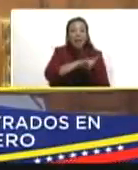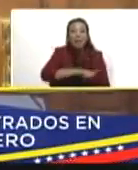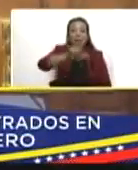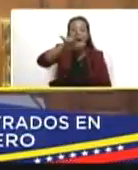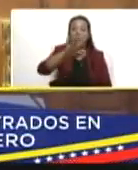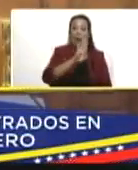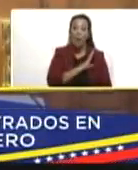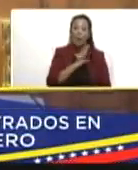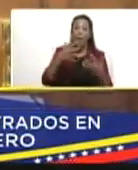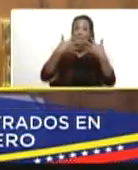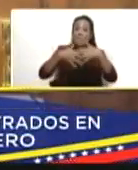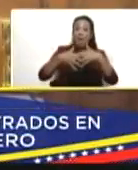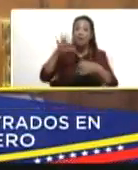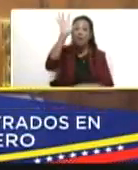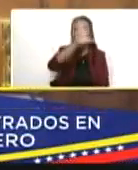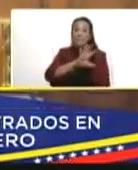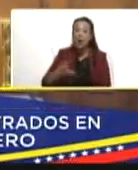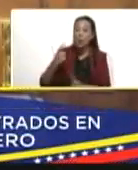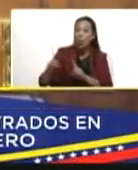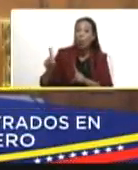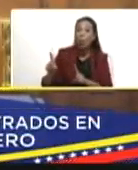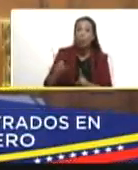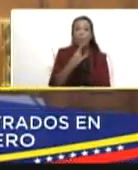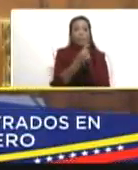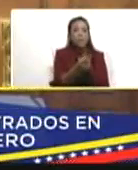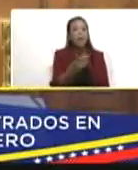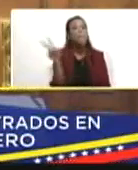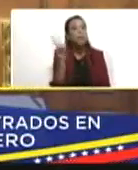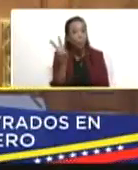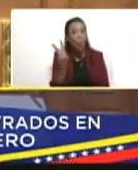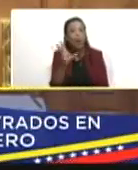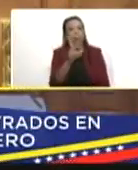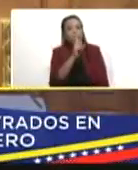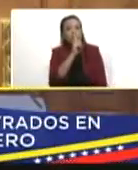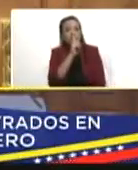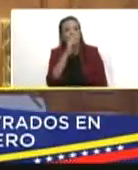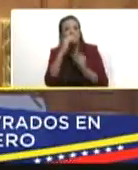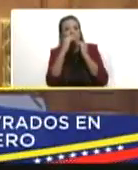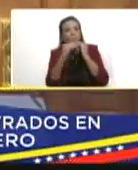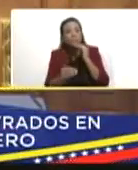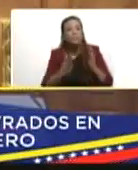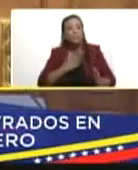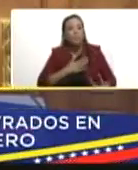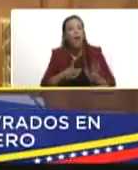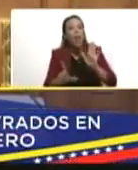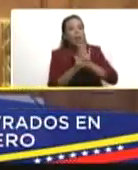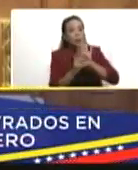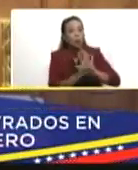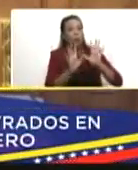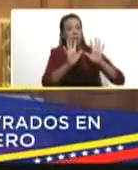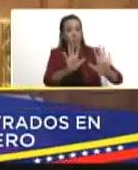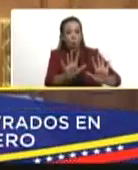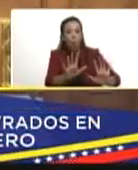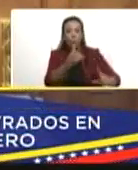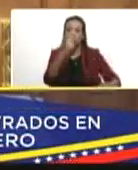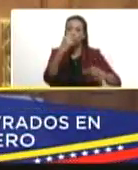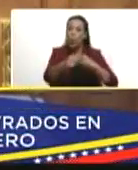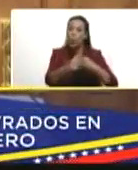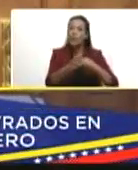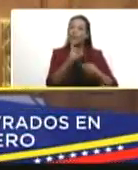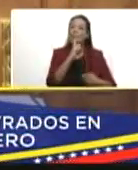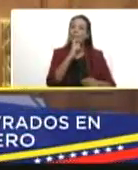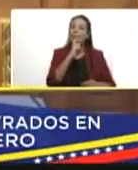civil internacional por eso hemos dicho Venezuela Se reserva todas las acciones legales contra